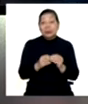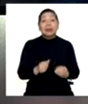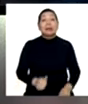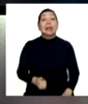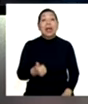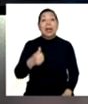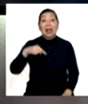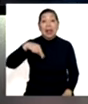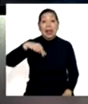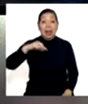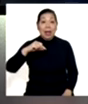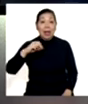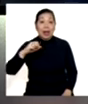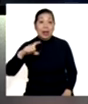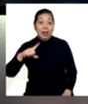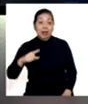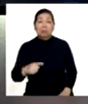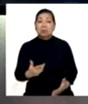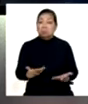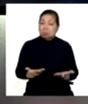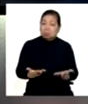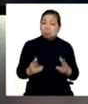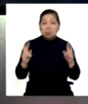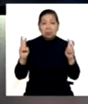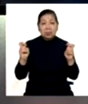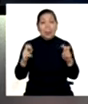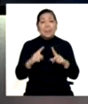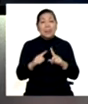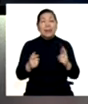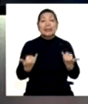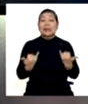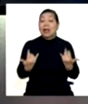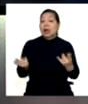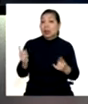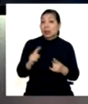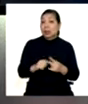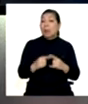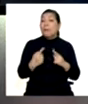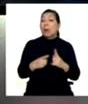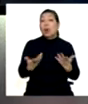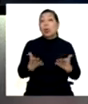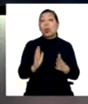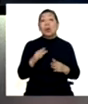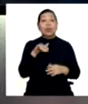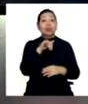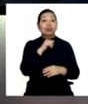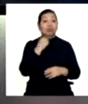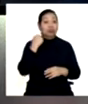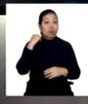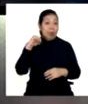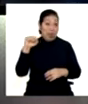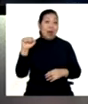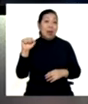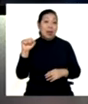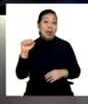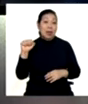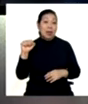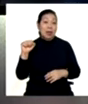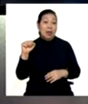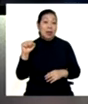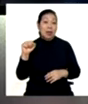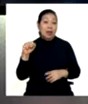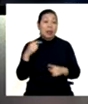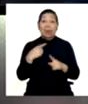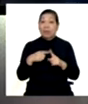señor Ángel Manero, titular de la cartera que ha estado muy activo por los viajes en